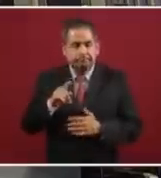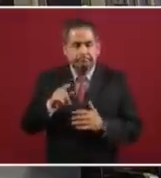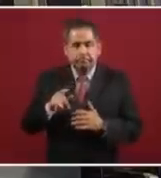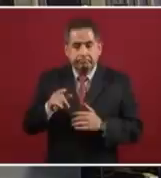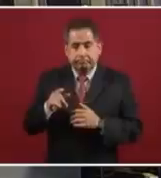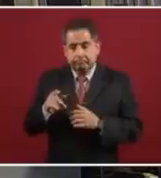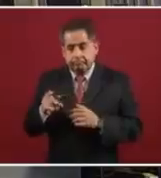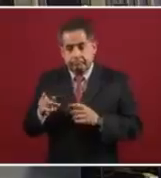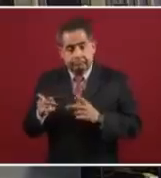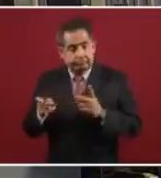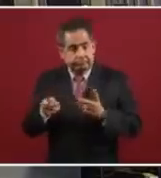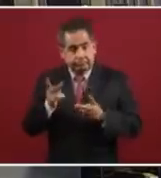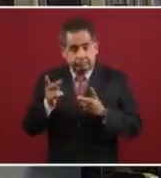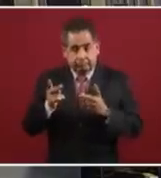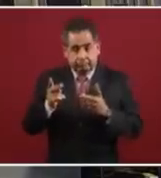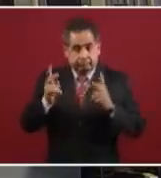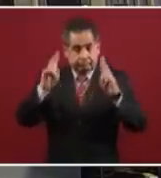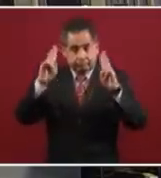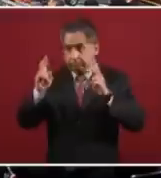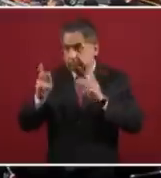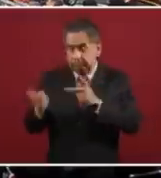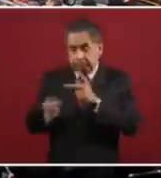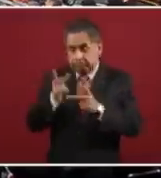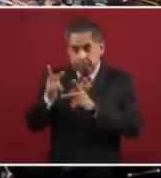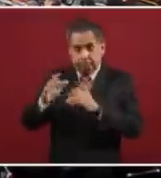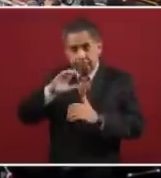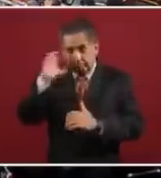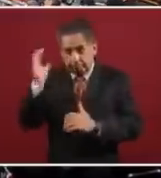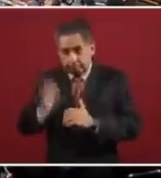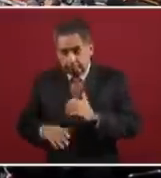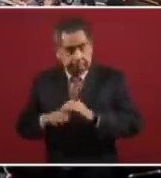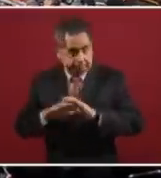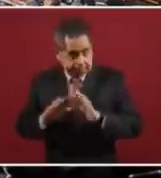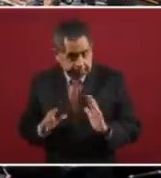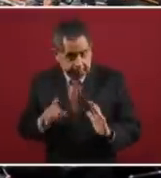terminando ya las preguntas y respuestas,